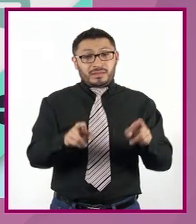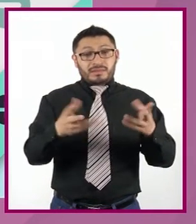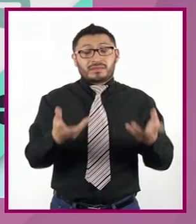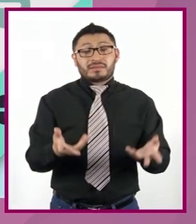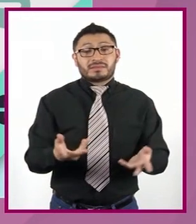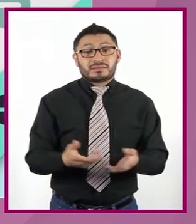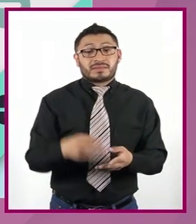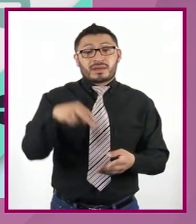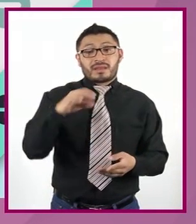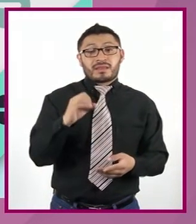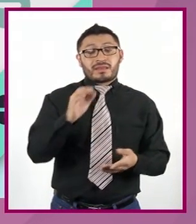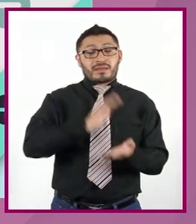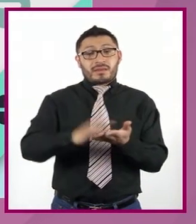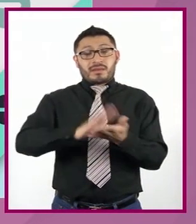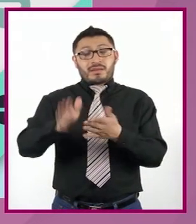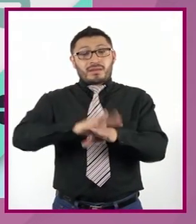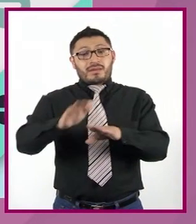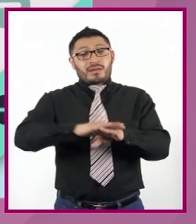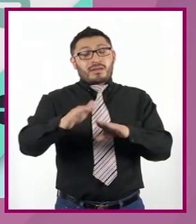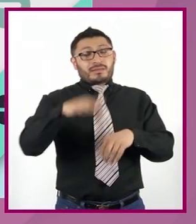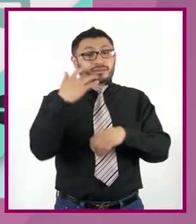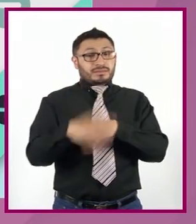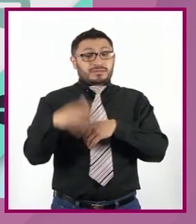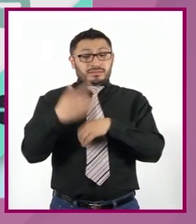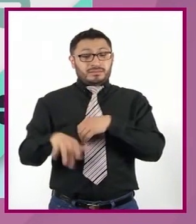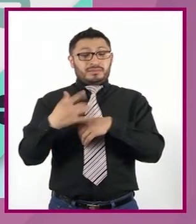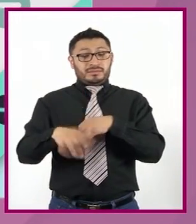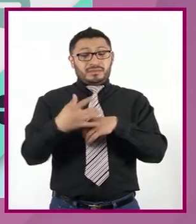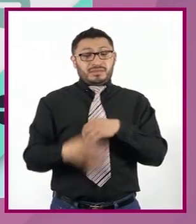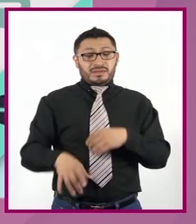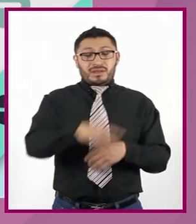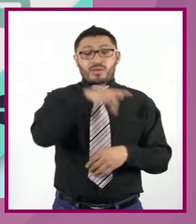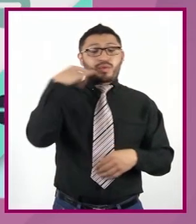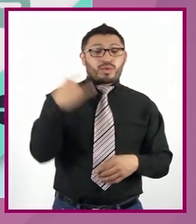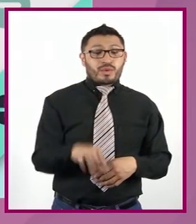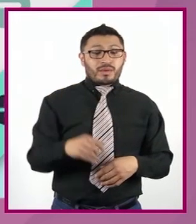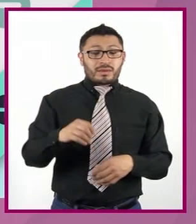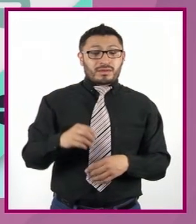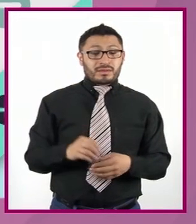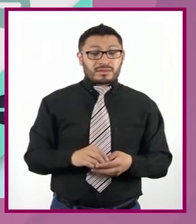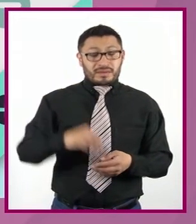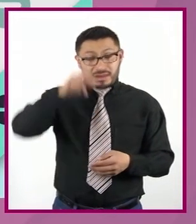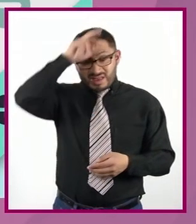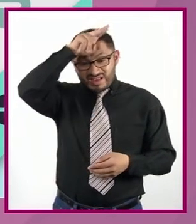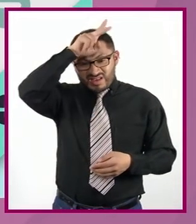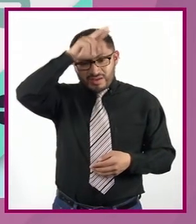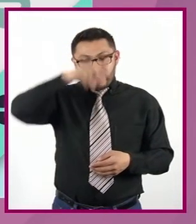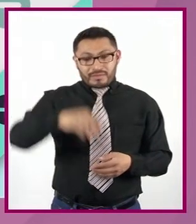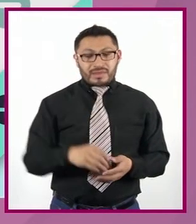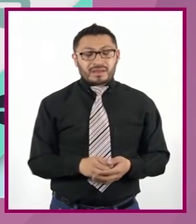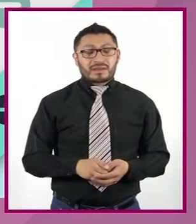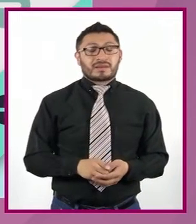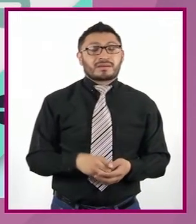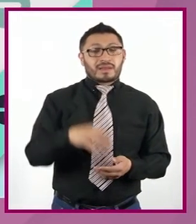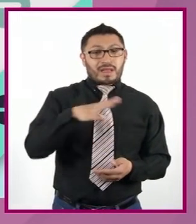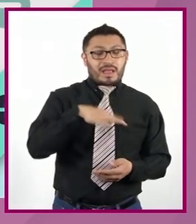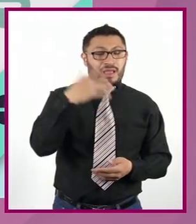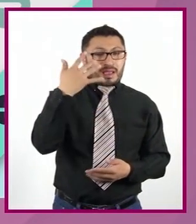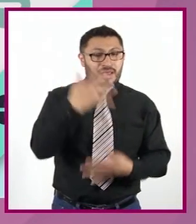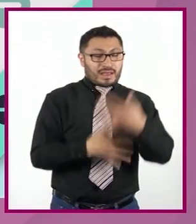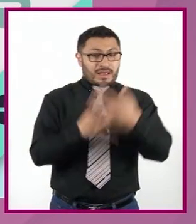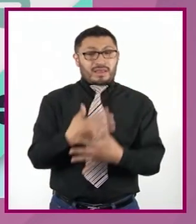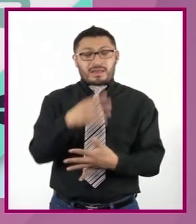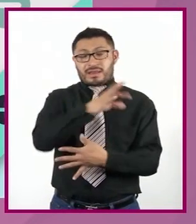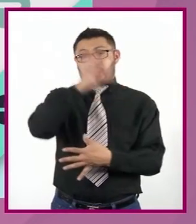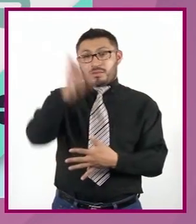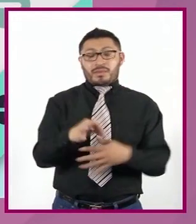de nopales con queso asadero en salsa de hormiga chicatana, que obtuvo el 15% de las